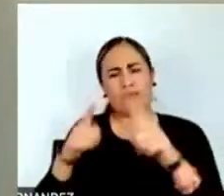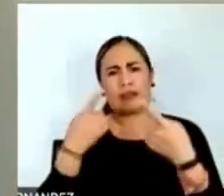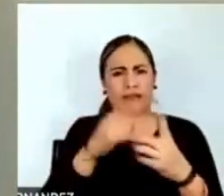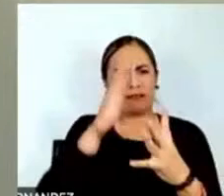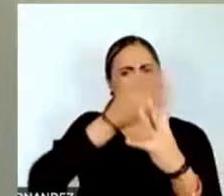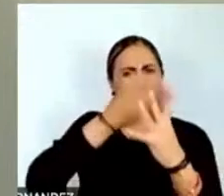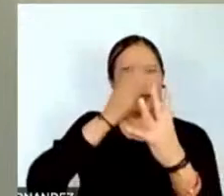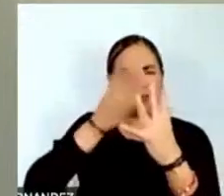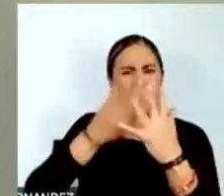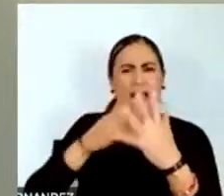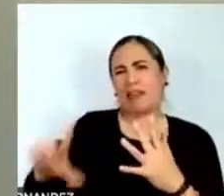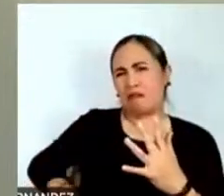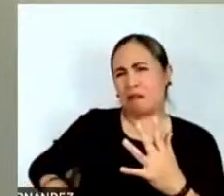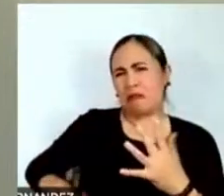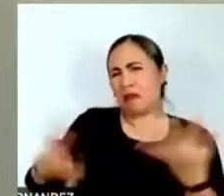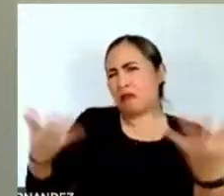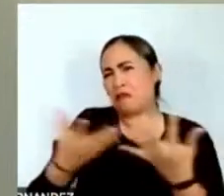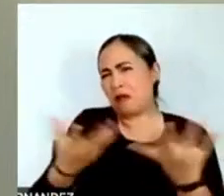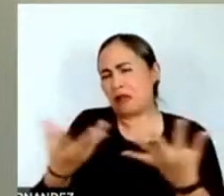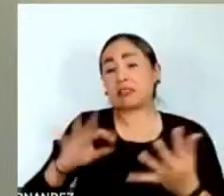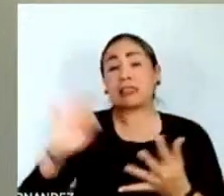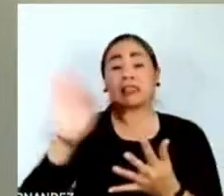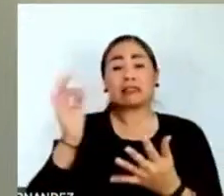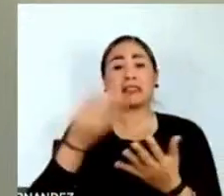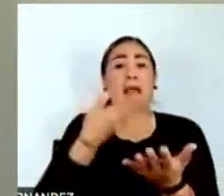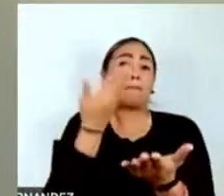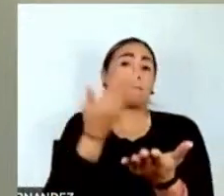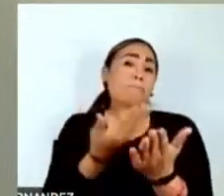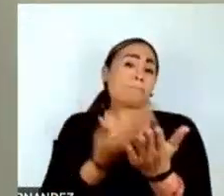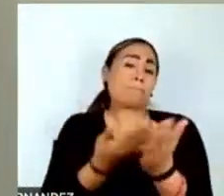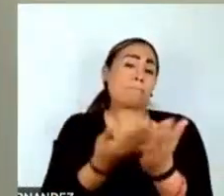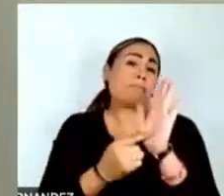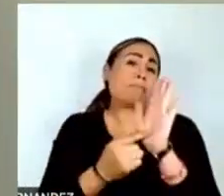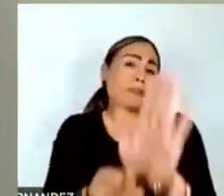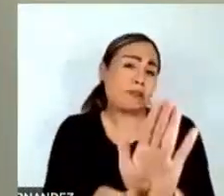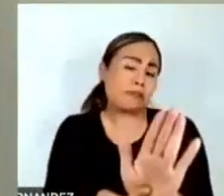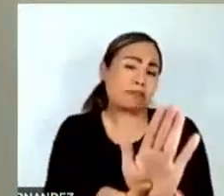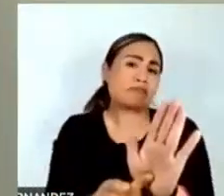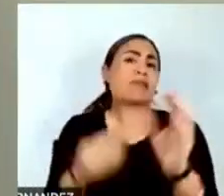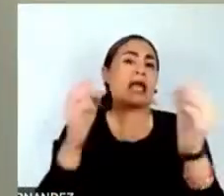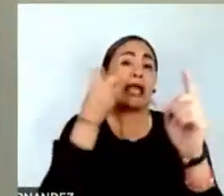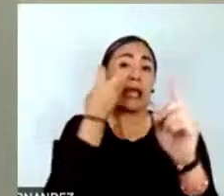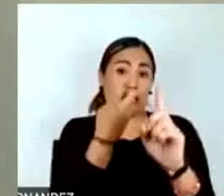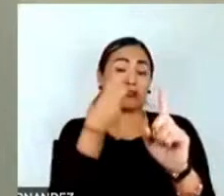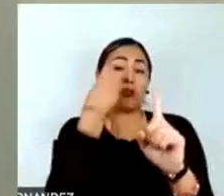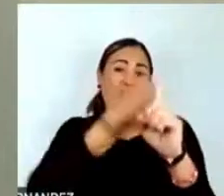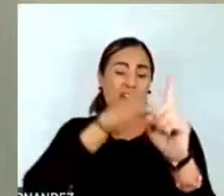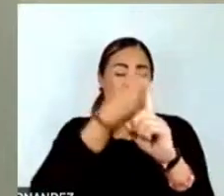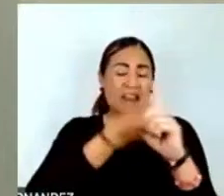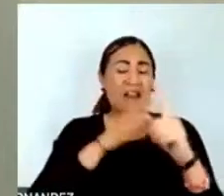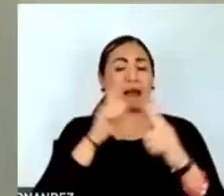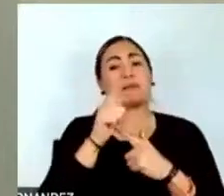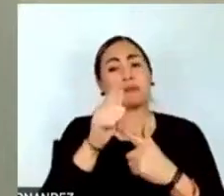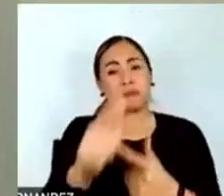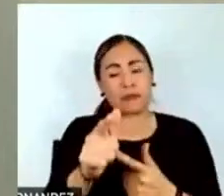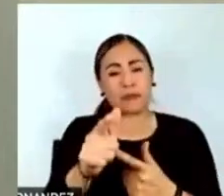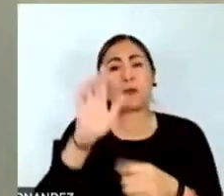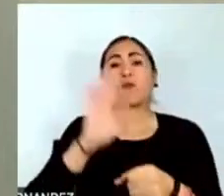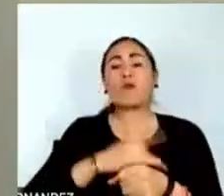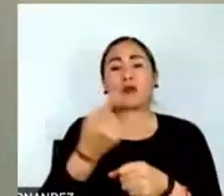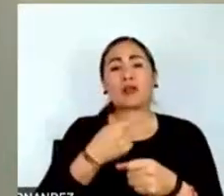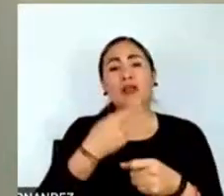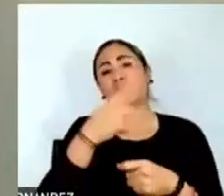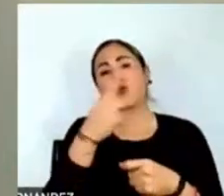por la ausencia de rendición de cuentas continuarán, ya que estos argumentos no logran debilitar el compromiso